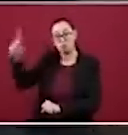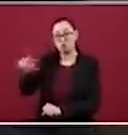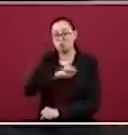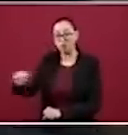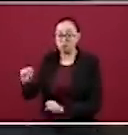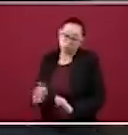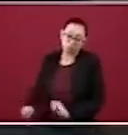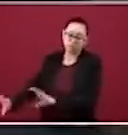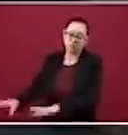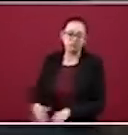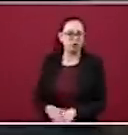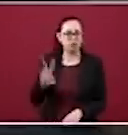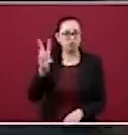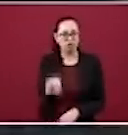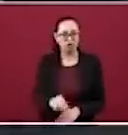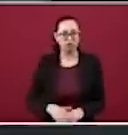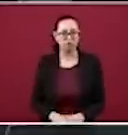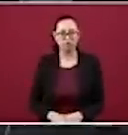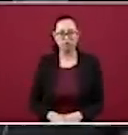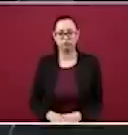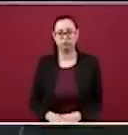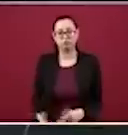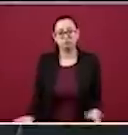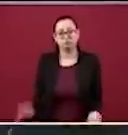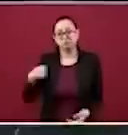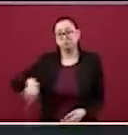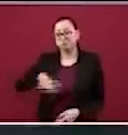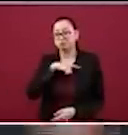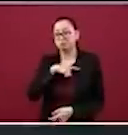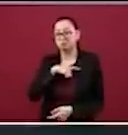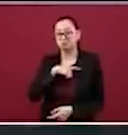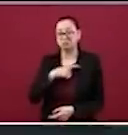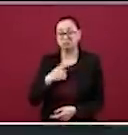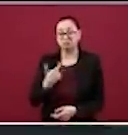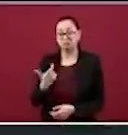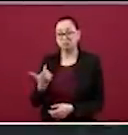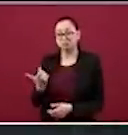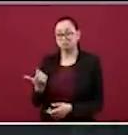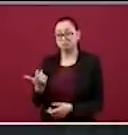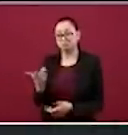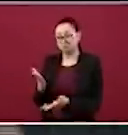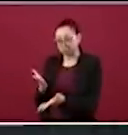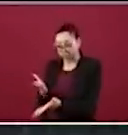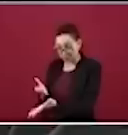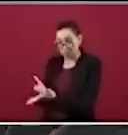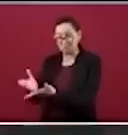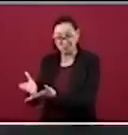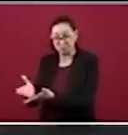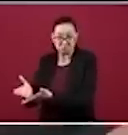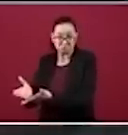No. Al momento que no entremos a una región, a una zona, pues